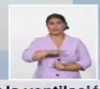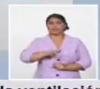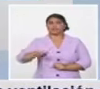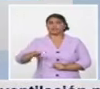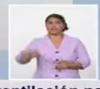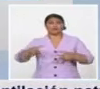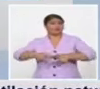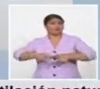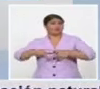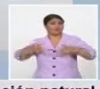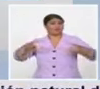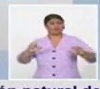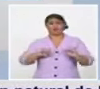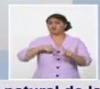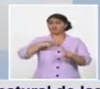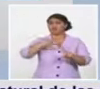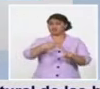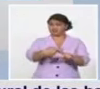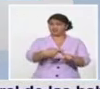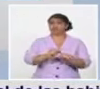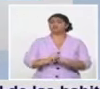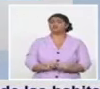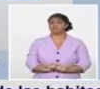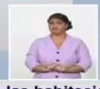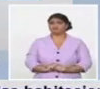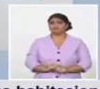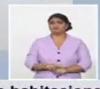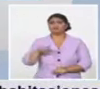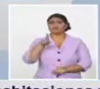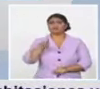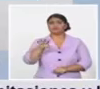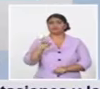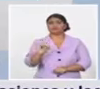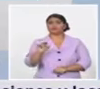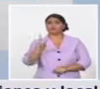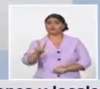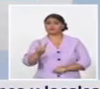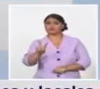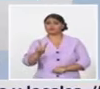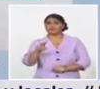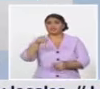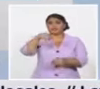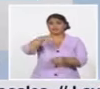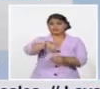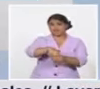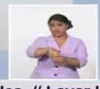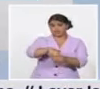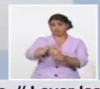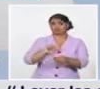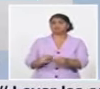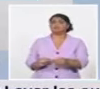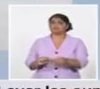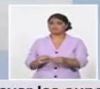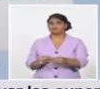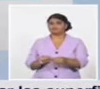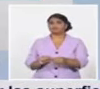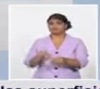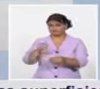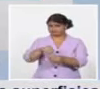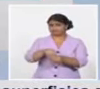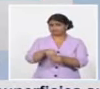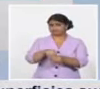elevada por el riesgo de este grupo de edad. De estos 187, 172